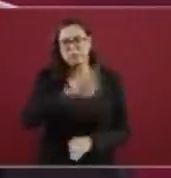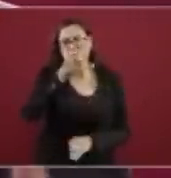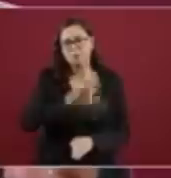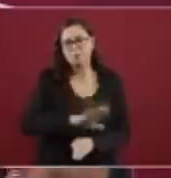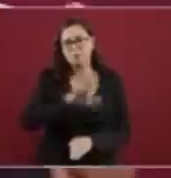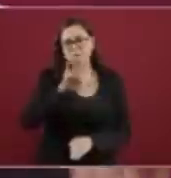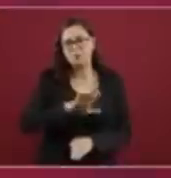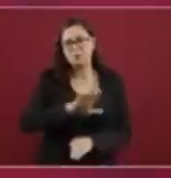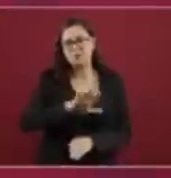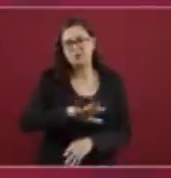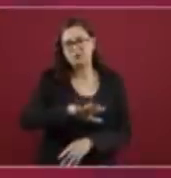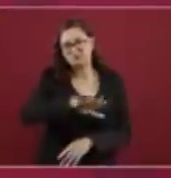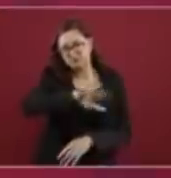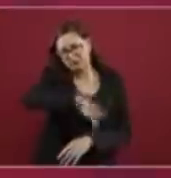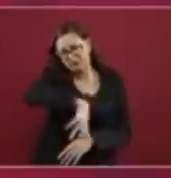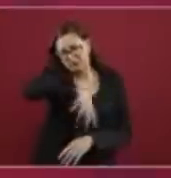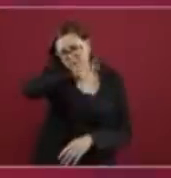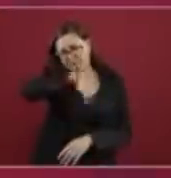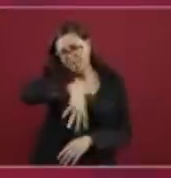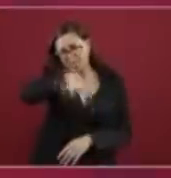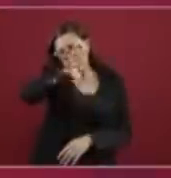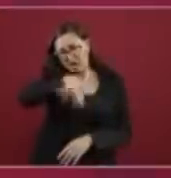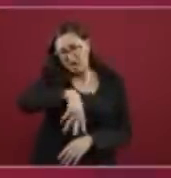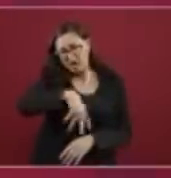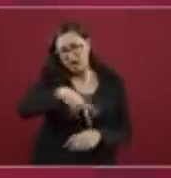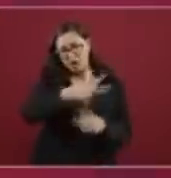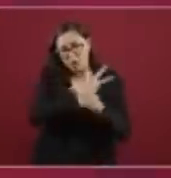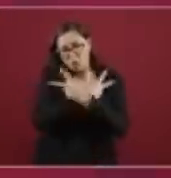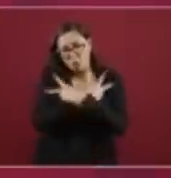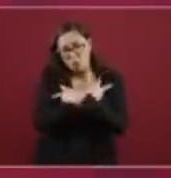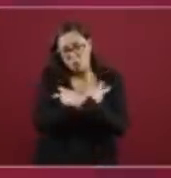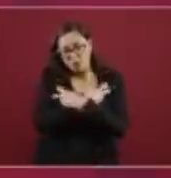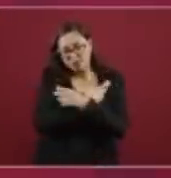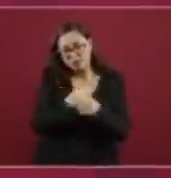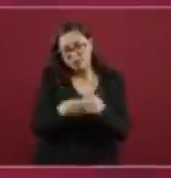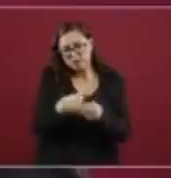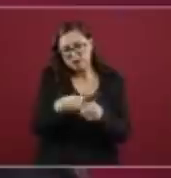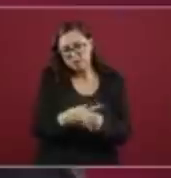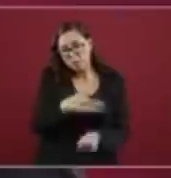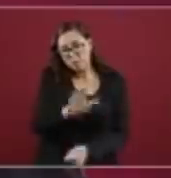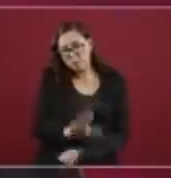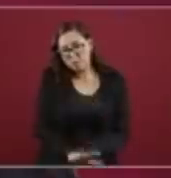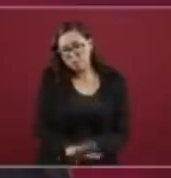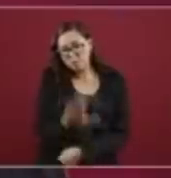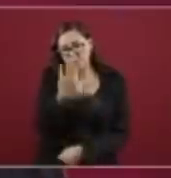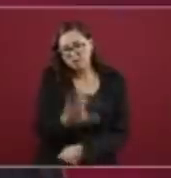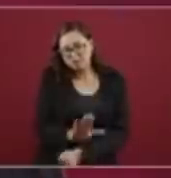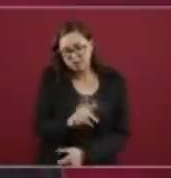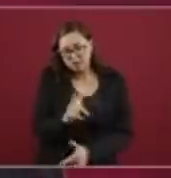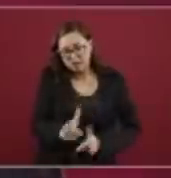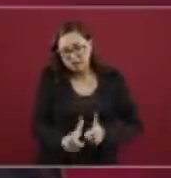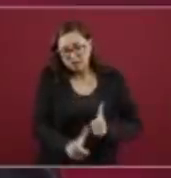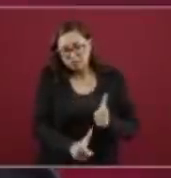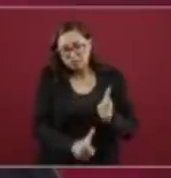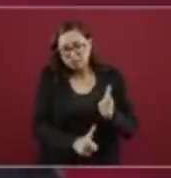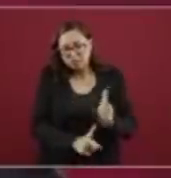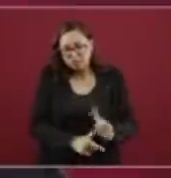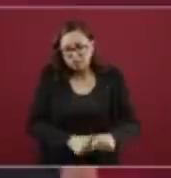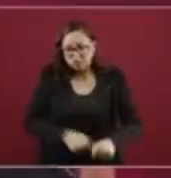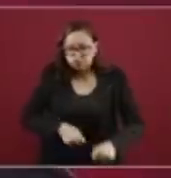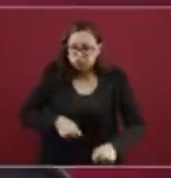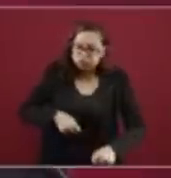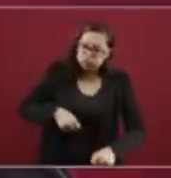es un cuerpo de avance lento que lo tenemos que empujar entre todos para que